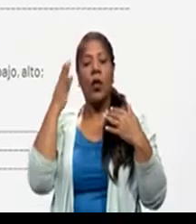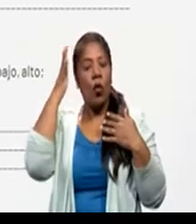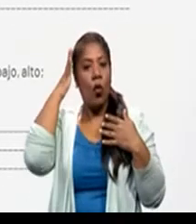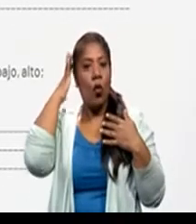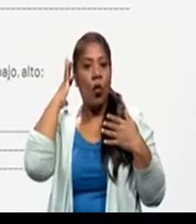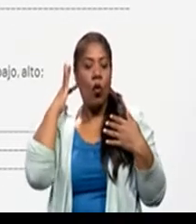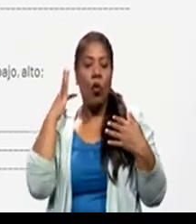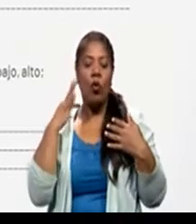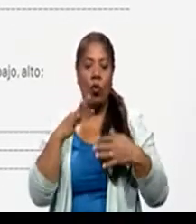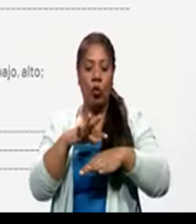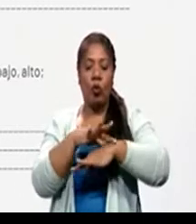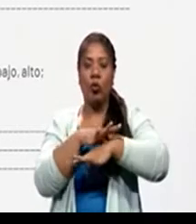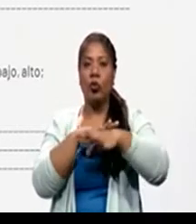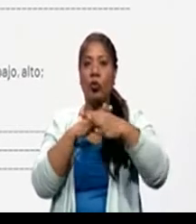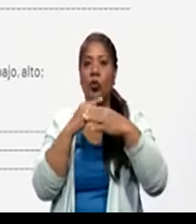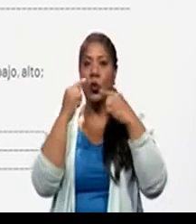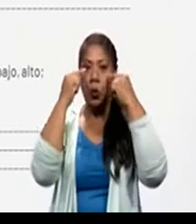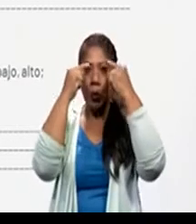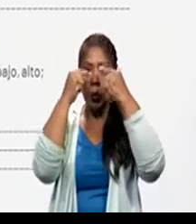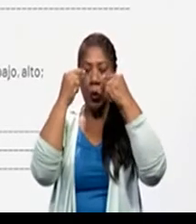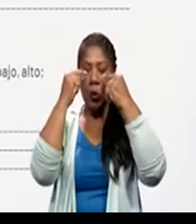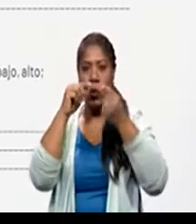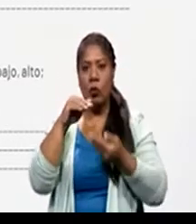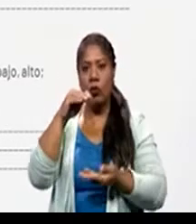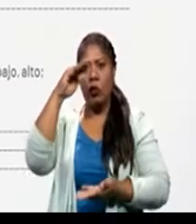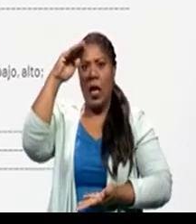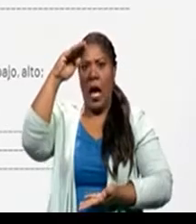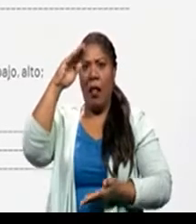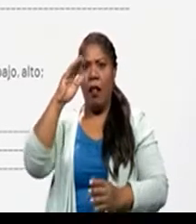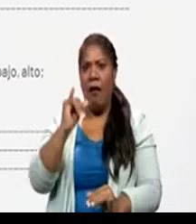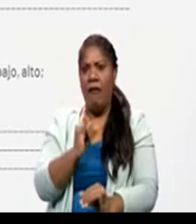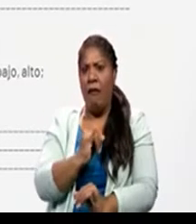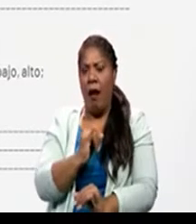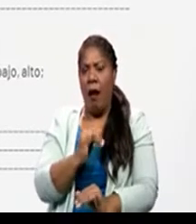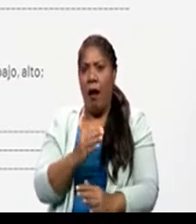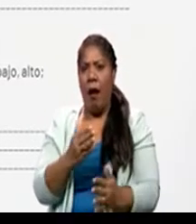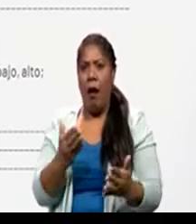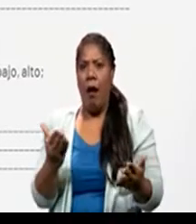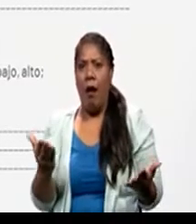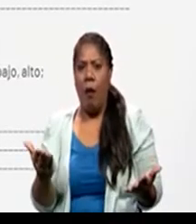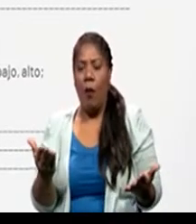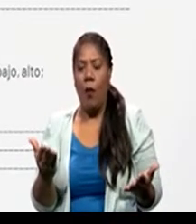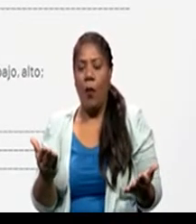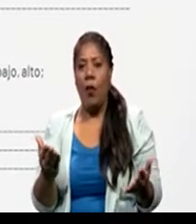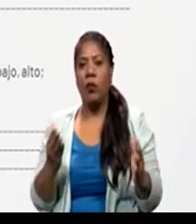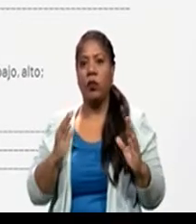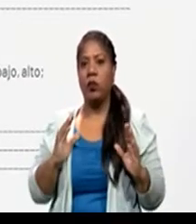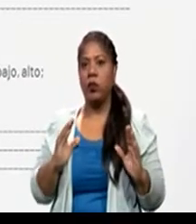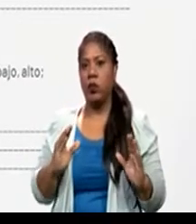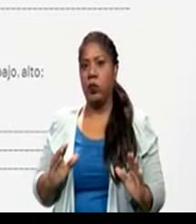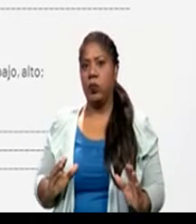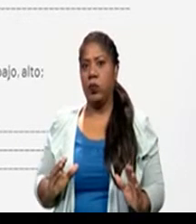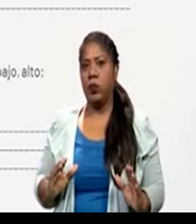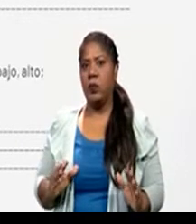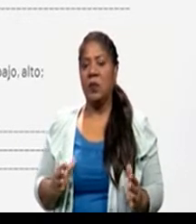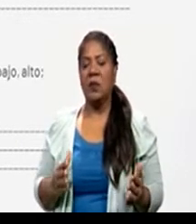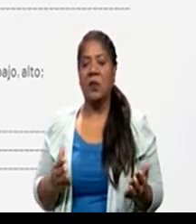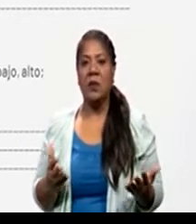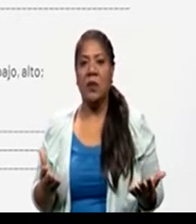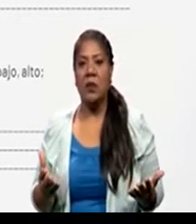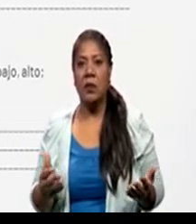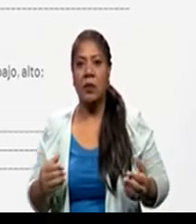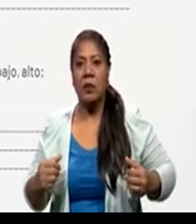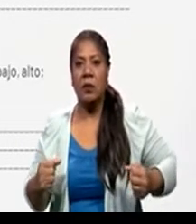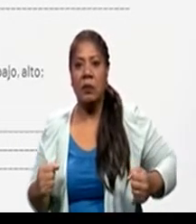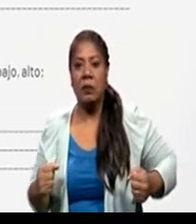su piel, sus ojitos, el tamaño, si es baja, alta, si su cuerpo es delgado o si es